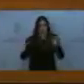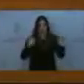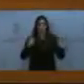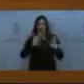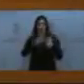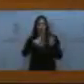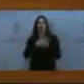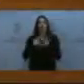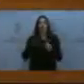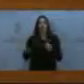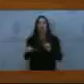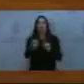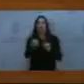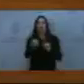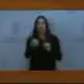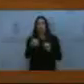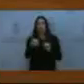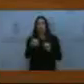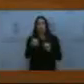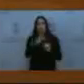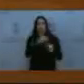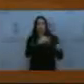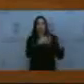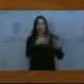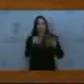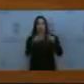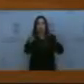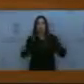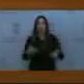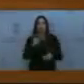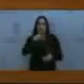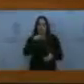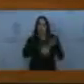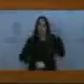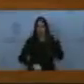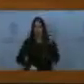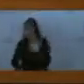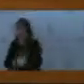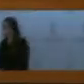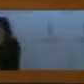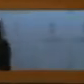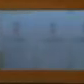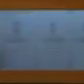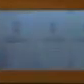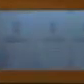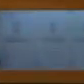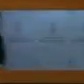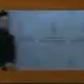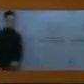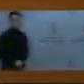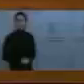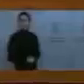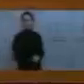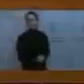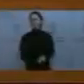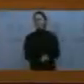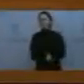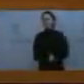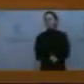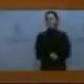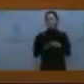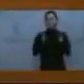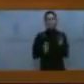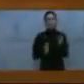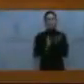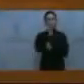se ha aprobado, mientras ha acelerado los acotamientos y las sanciones. Clara rebeldía política. Incendios.